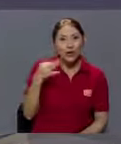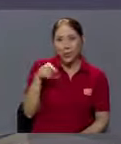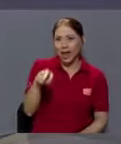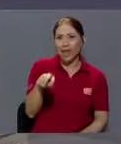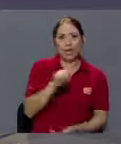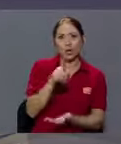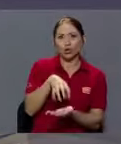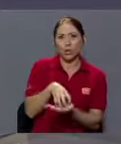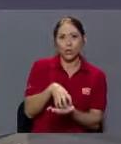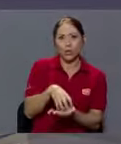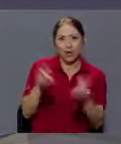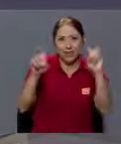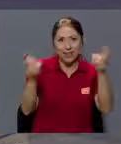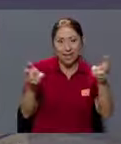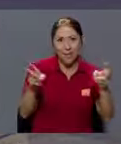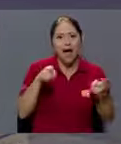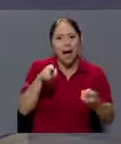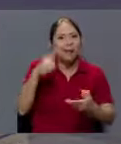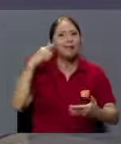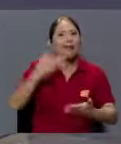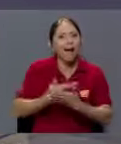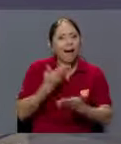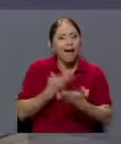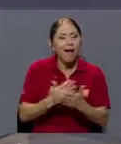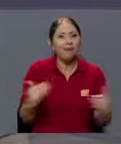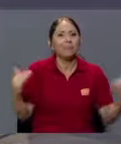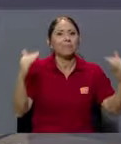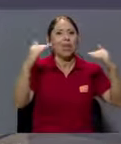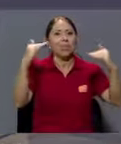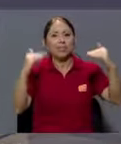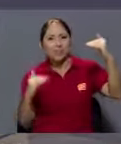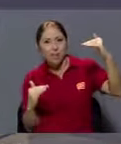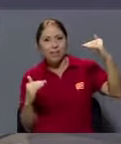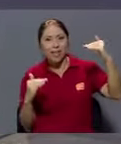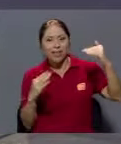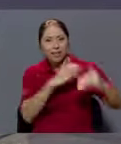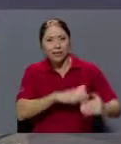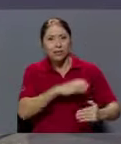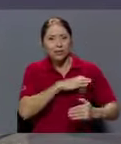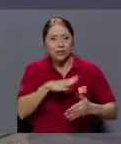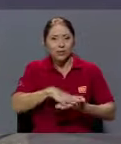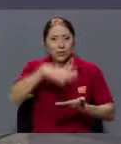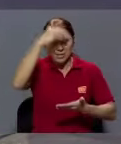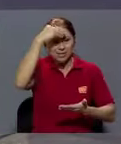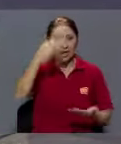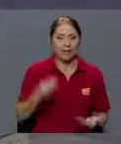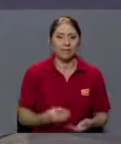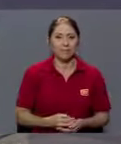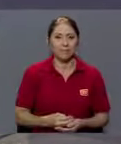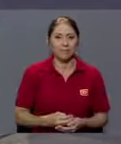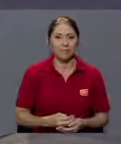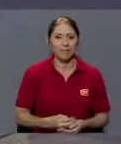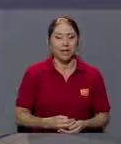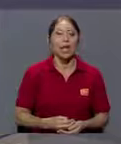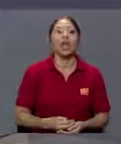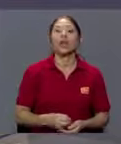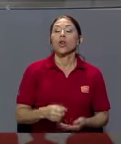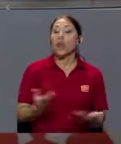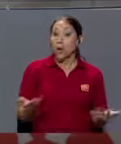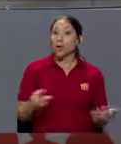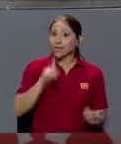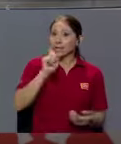que no se cuestiona el tema, ¿verdad? Hay un reflejo de esa desigualdad en las condiciones de aprendizaje. Lo que